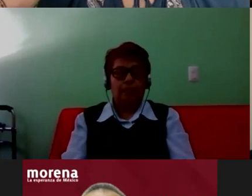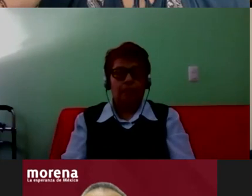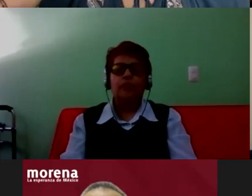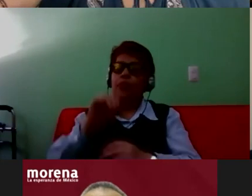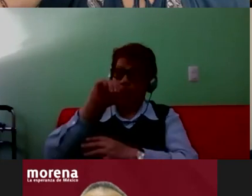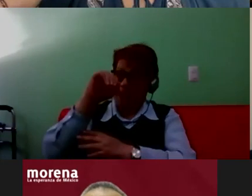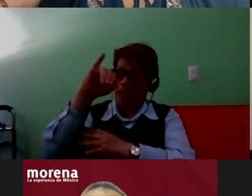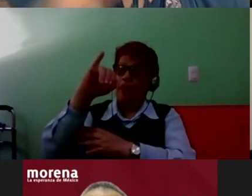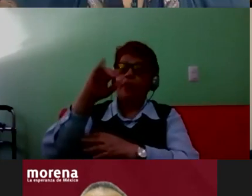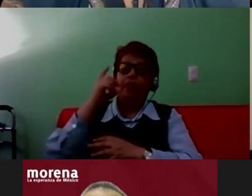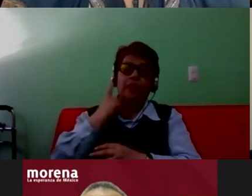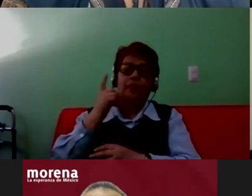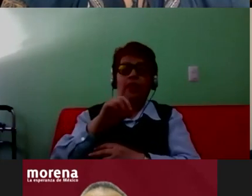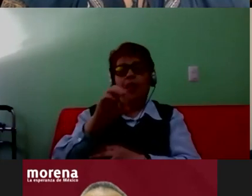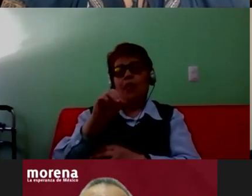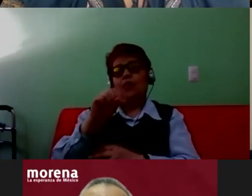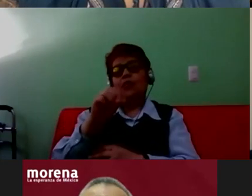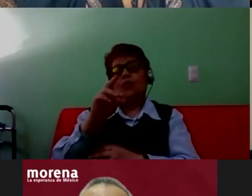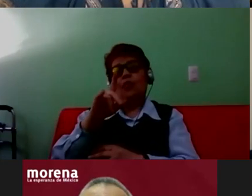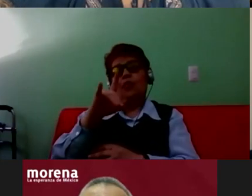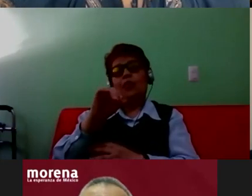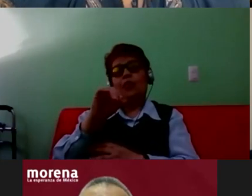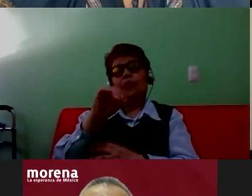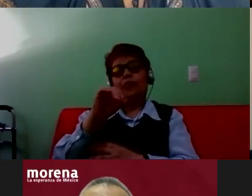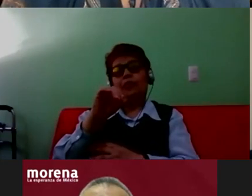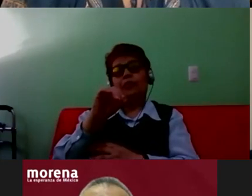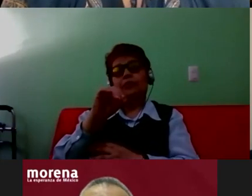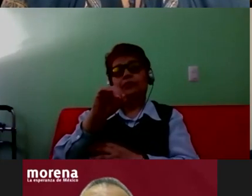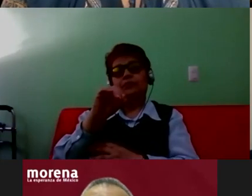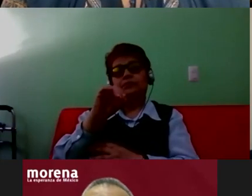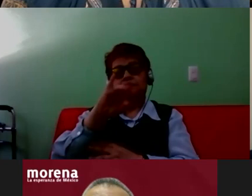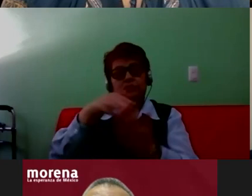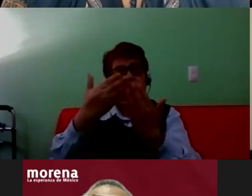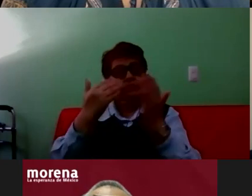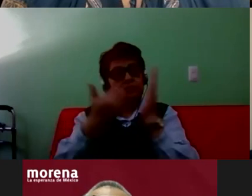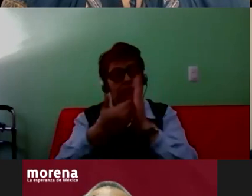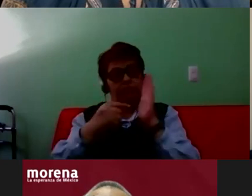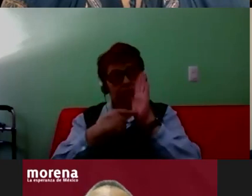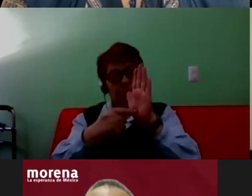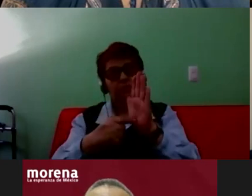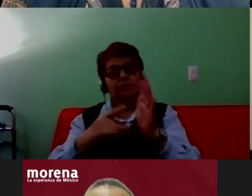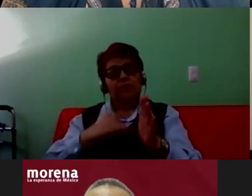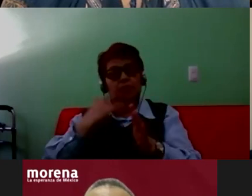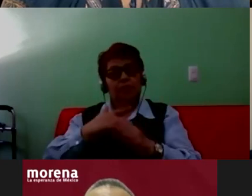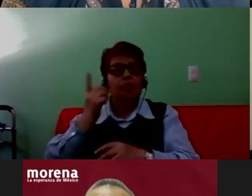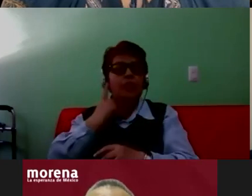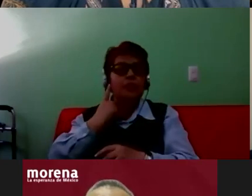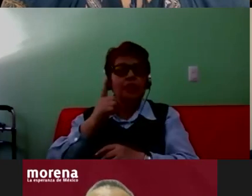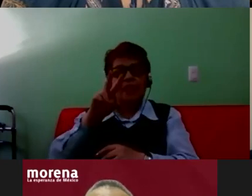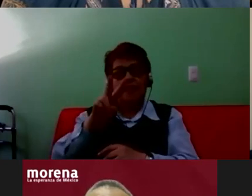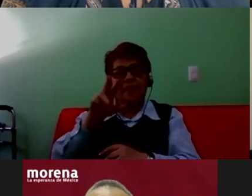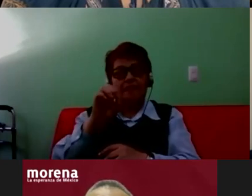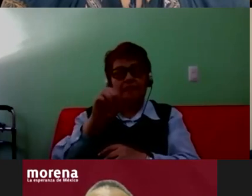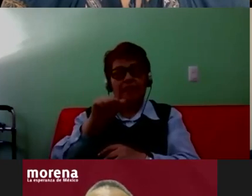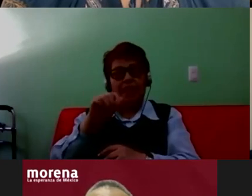Sí, diputado. Diputada Osorio. La propuesta que se pone a consideración es del diputado Valentín